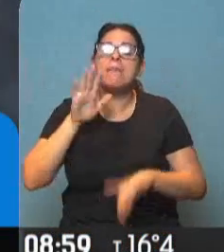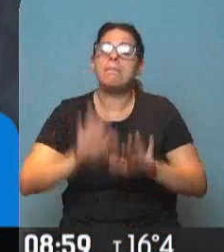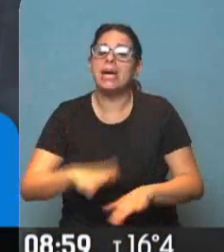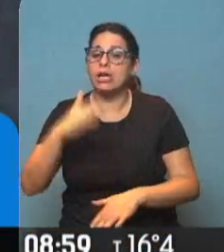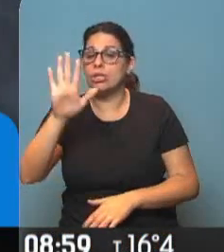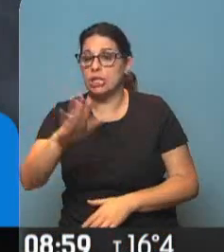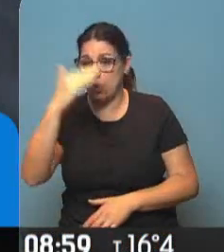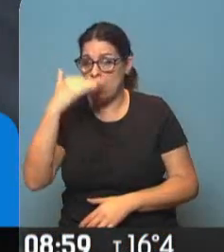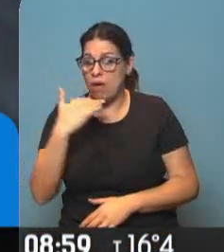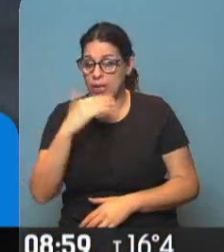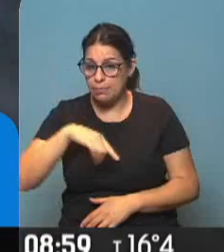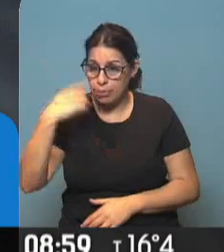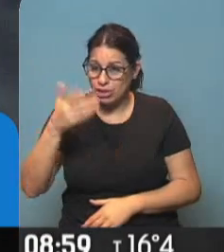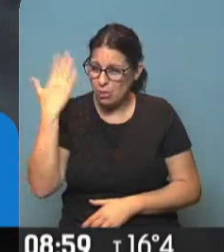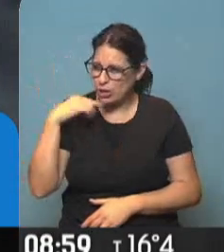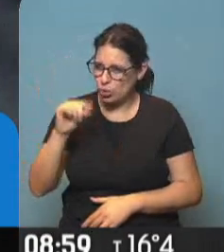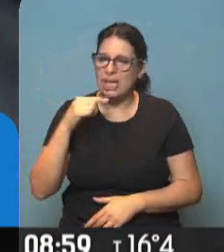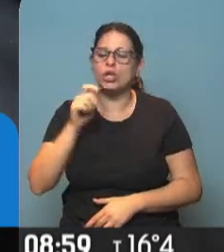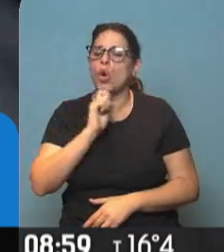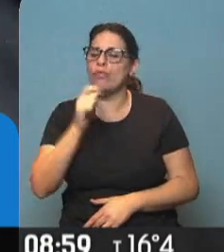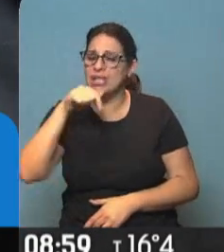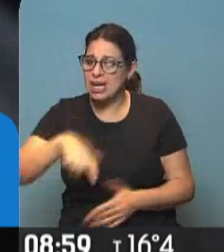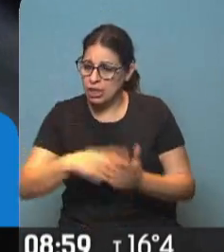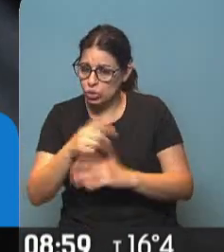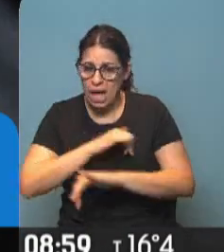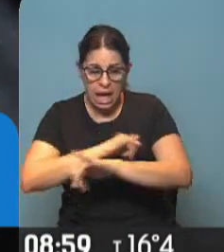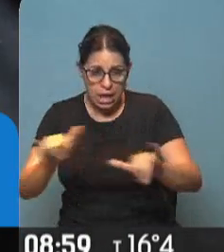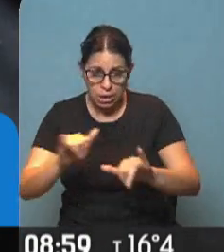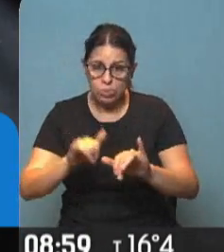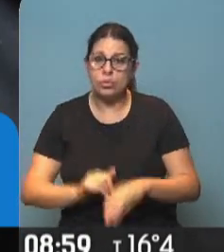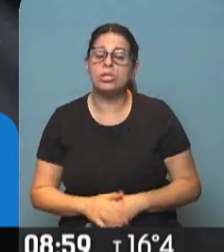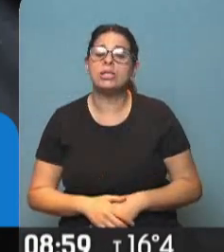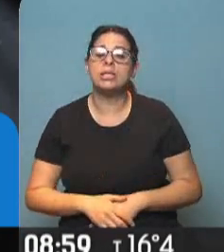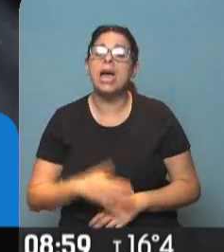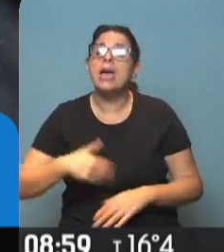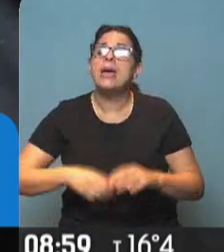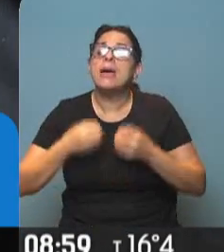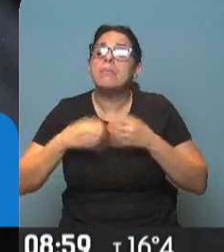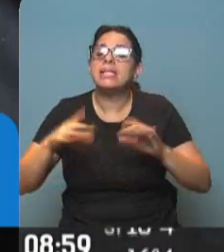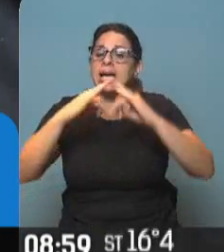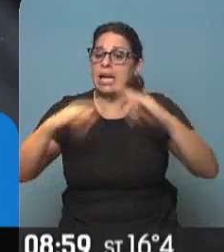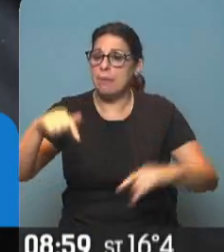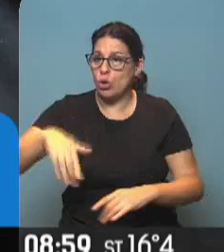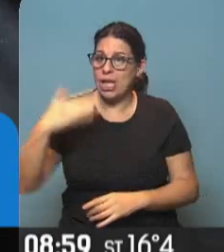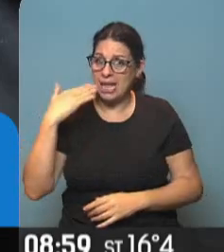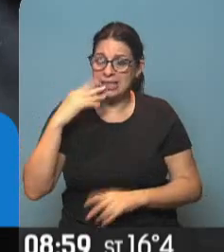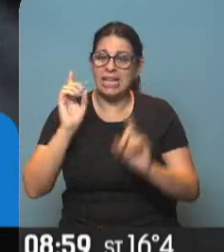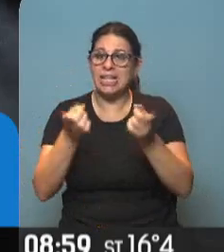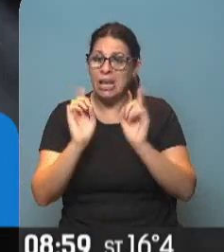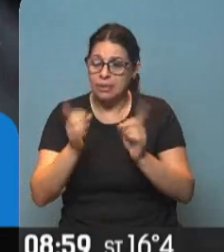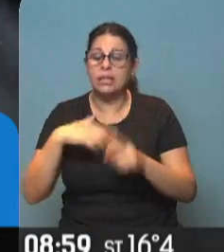5 de abril. Recién dieron una conferencia de prensa acá en la ciudad y anunciaron que van a levantar una carpa esta tarde. Docentes,